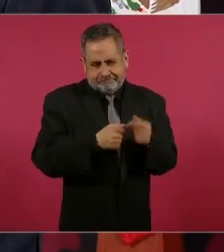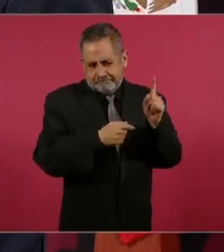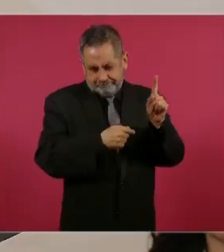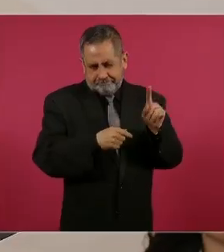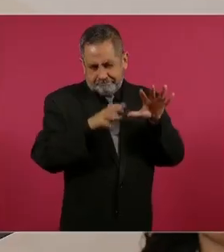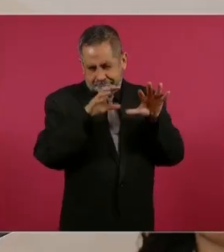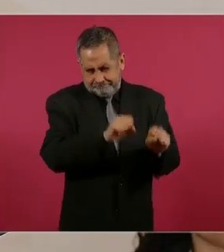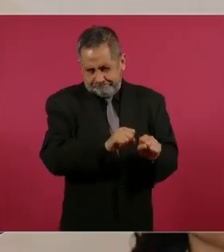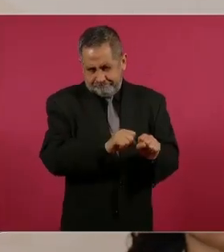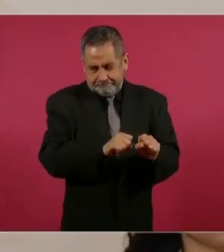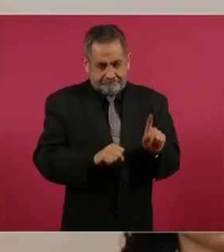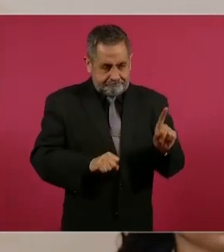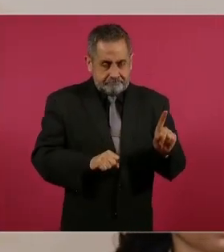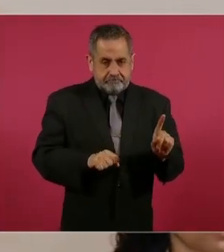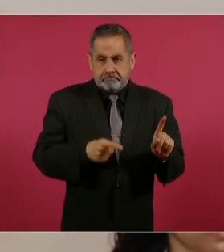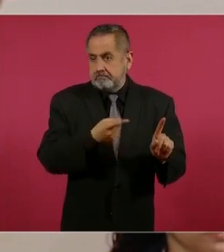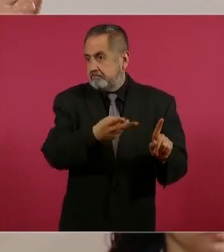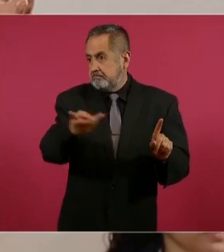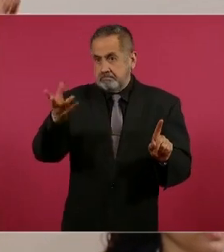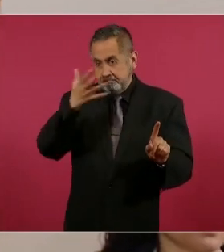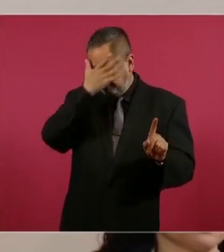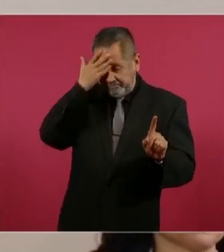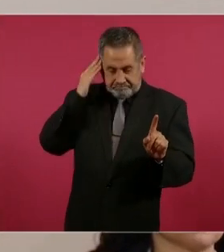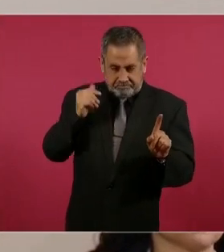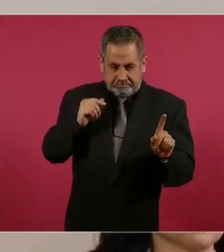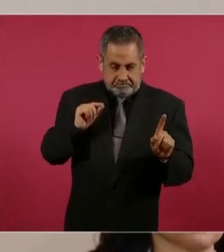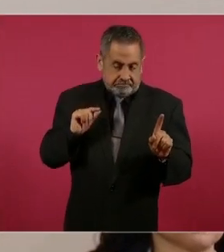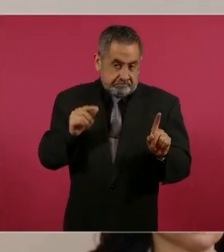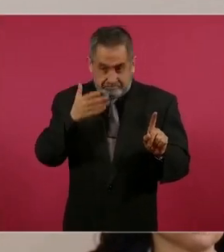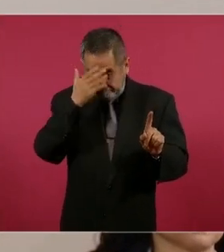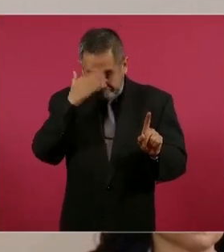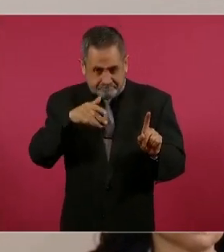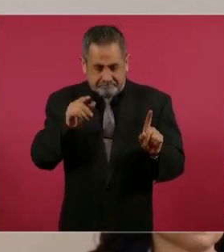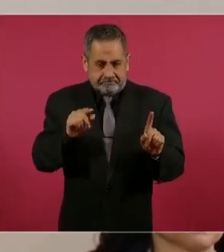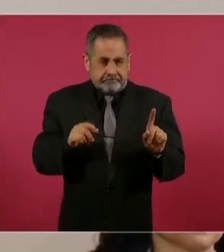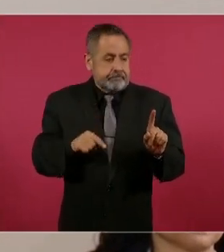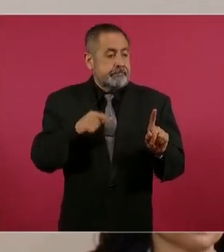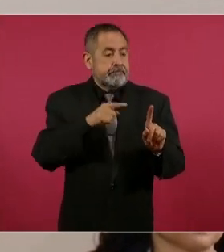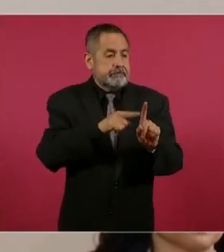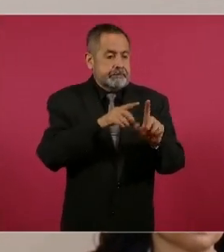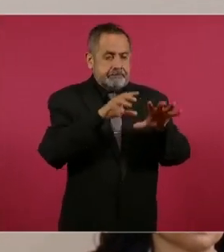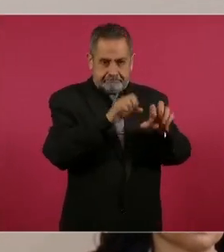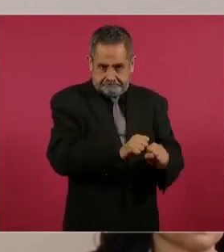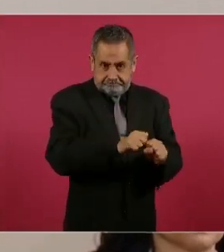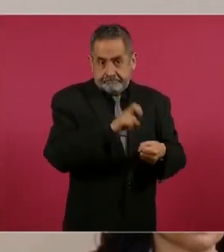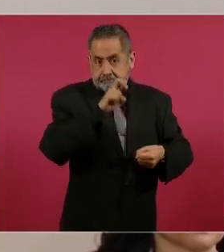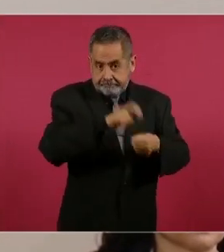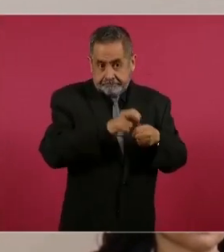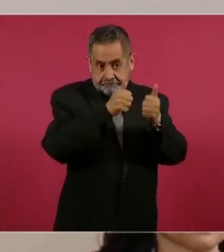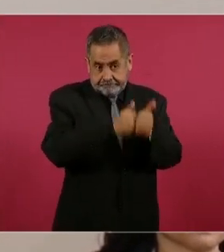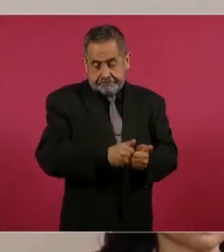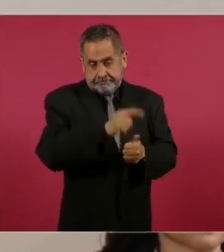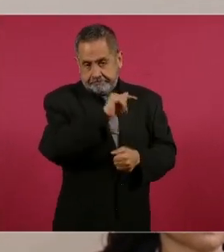sabía, bueno, muy pocos, es que